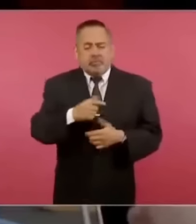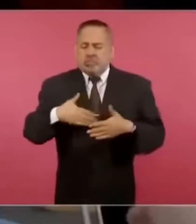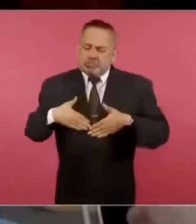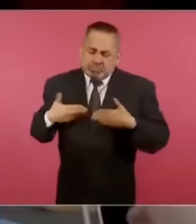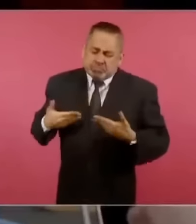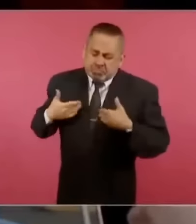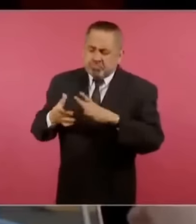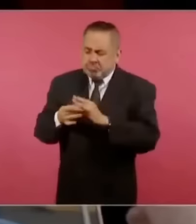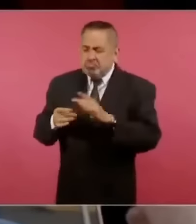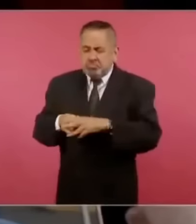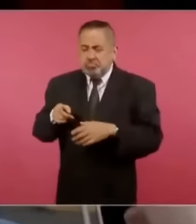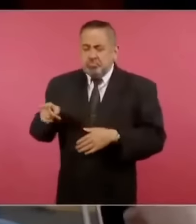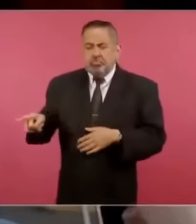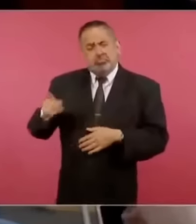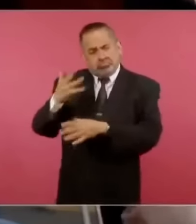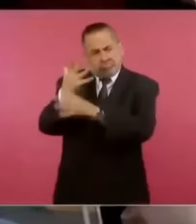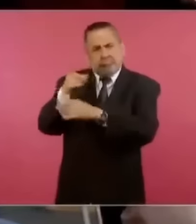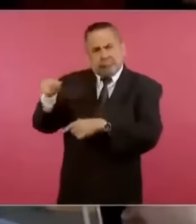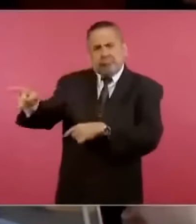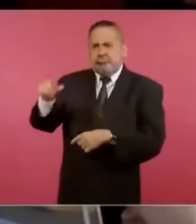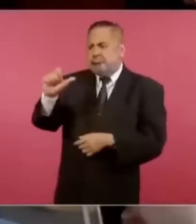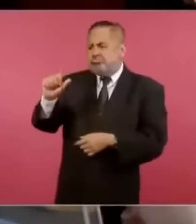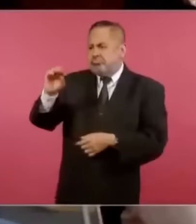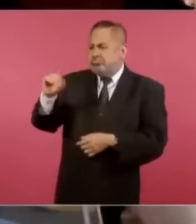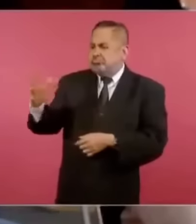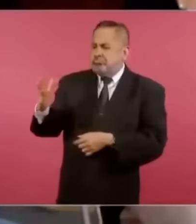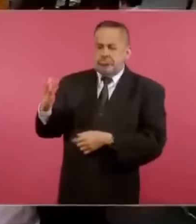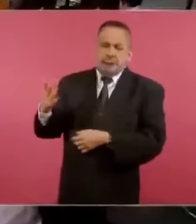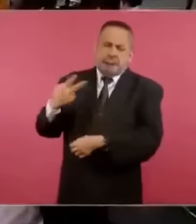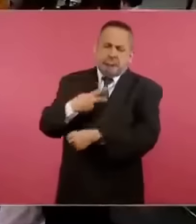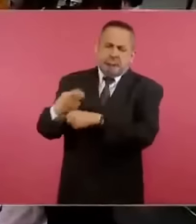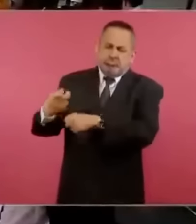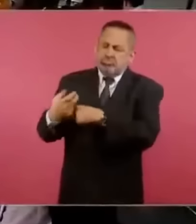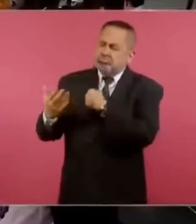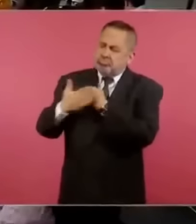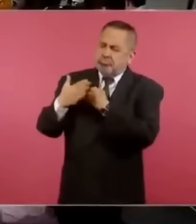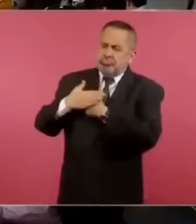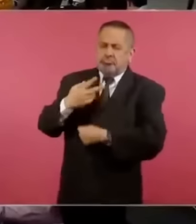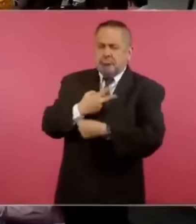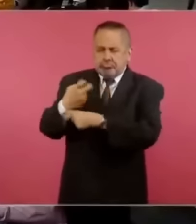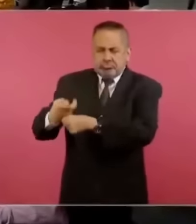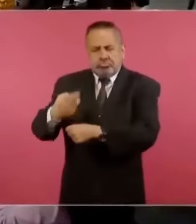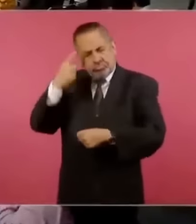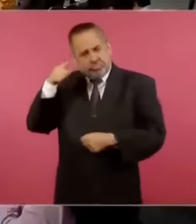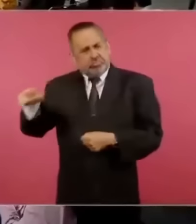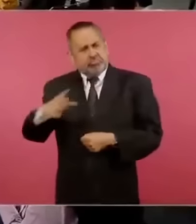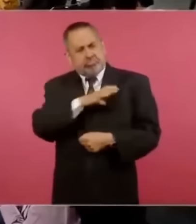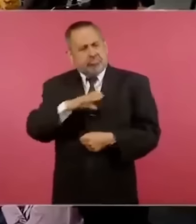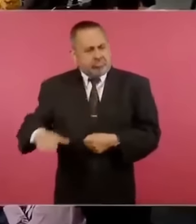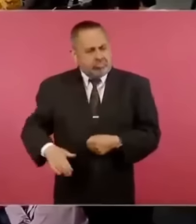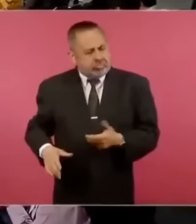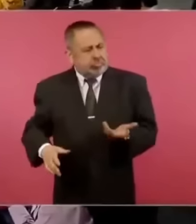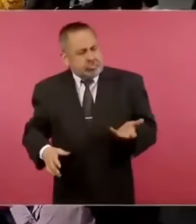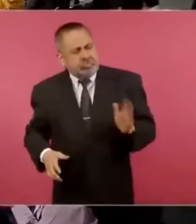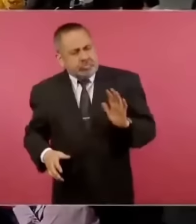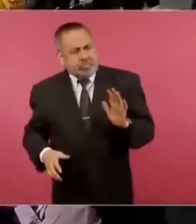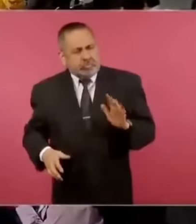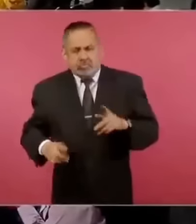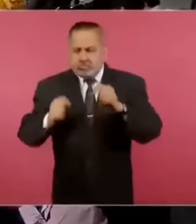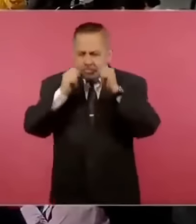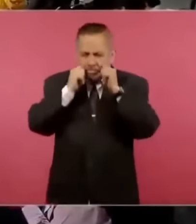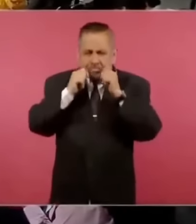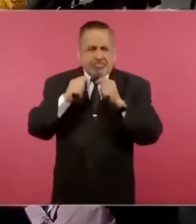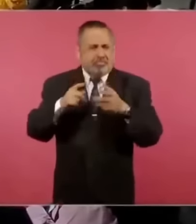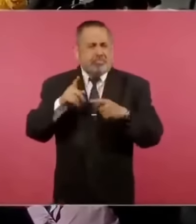confesaron cómo usted las invitó a formar parte para ser candidatas, y sin importar